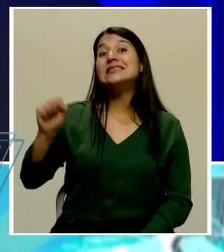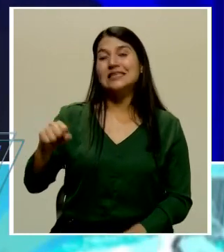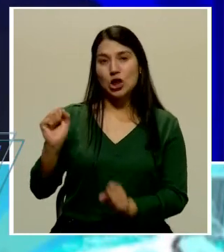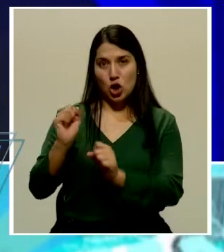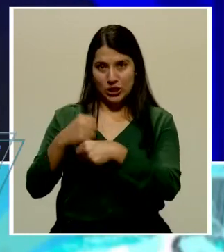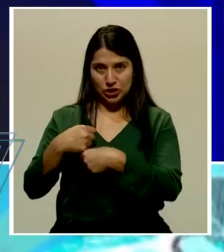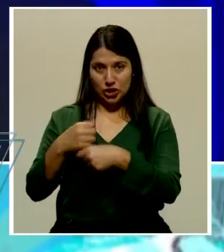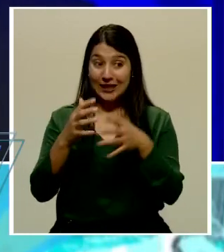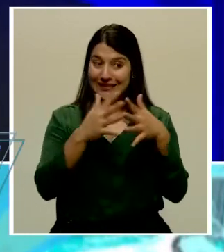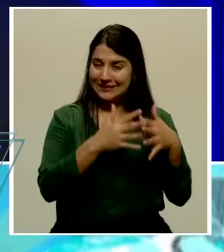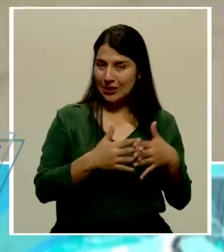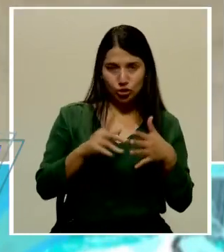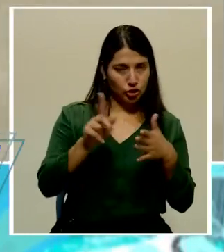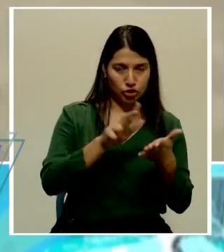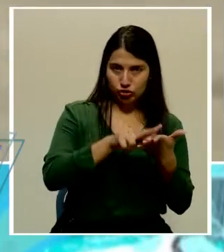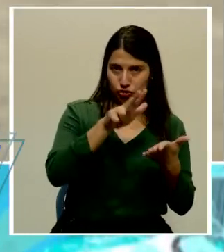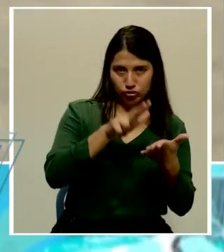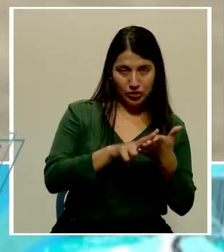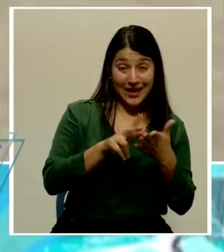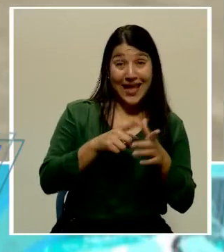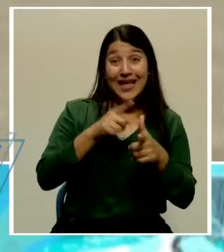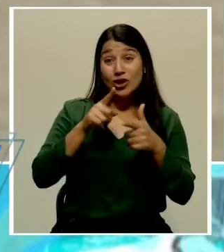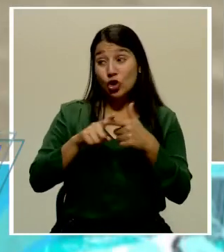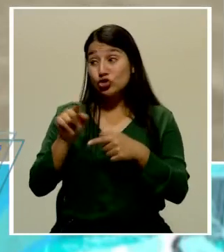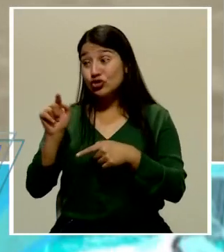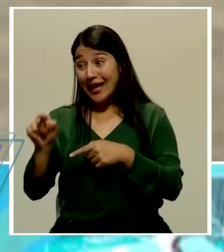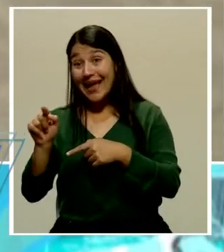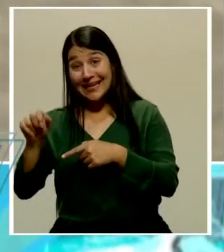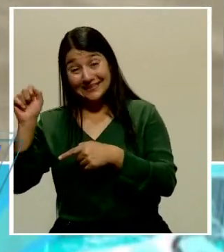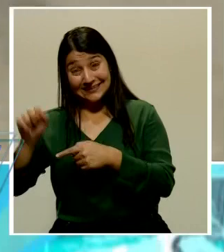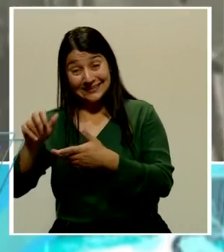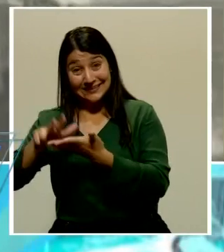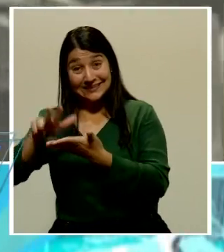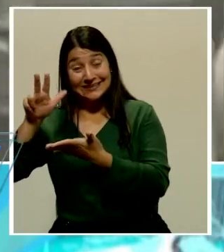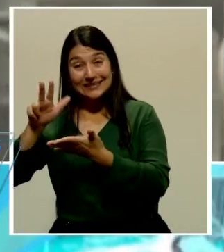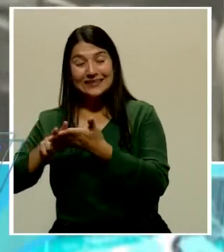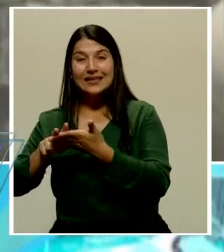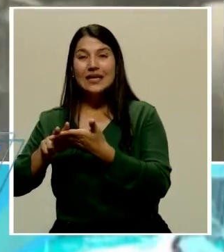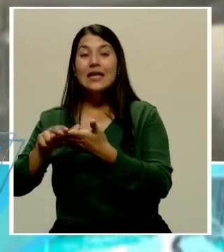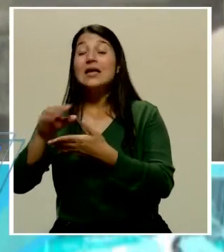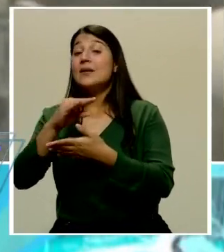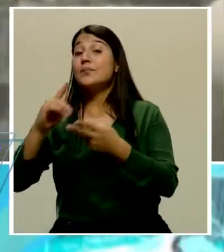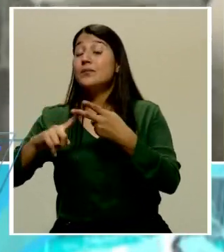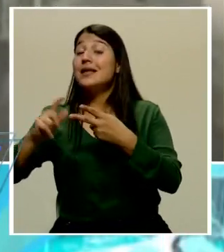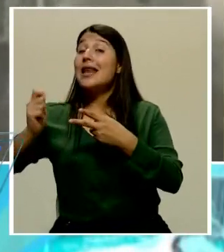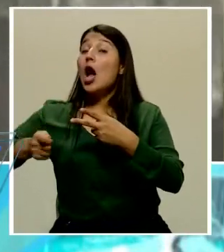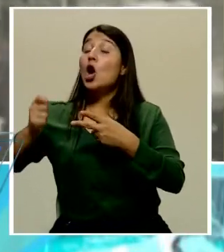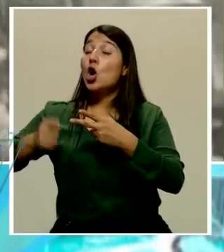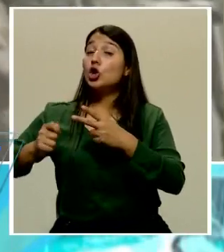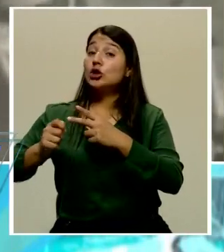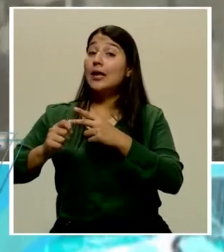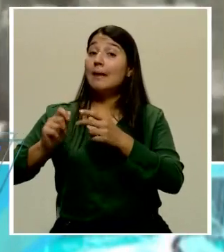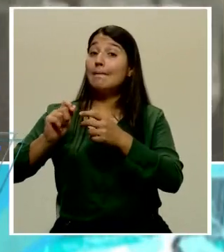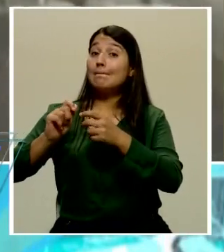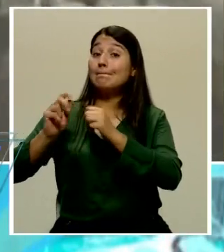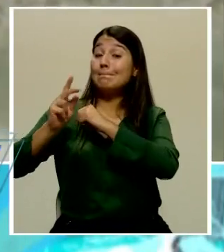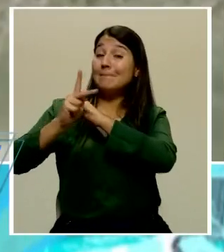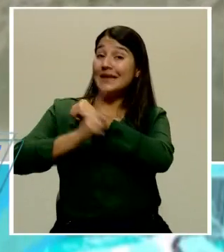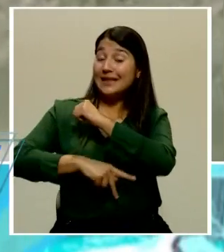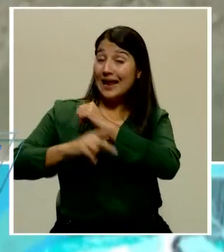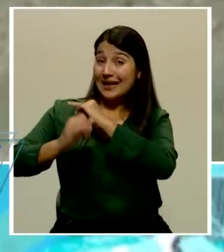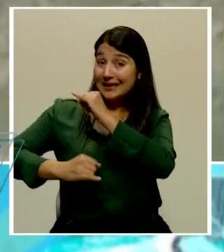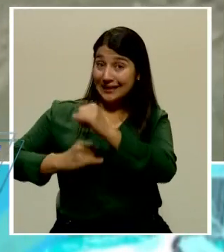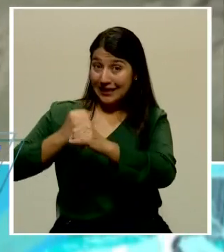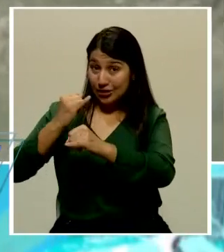país que haya suscrito el estatuto y la Corte Penal Internacional, si ninguno quiere y